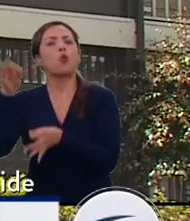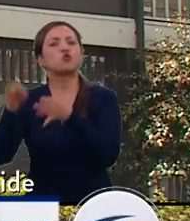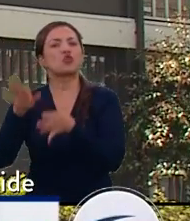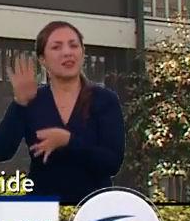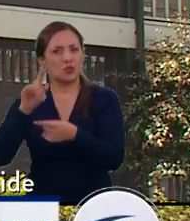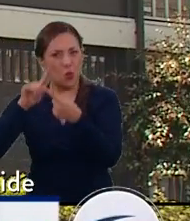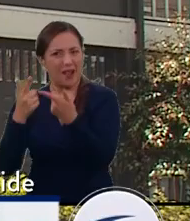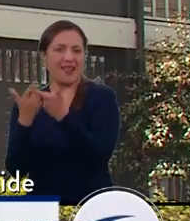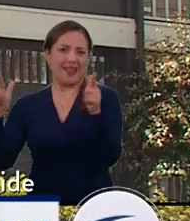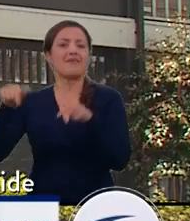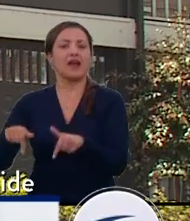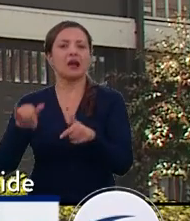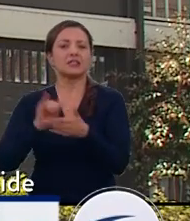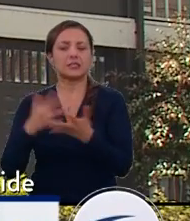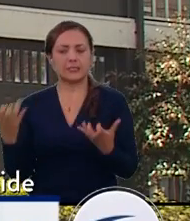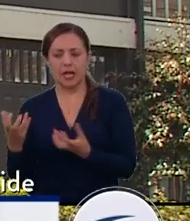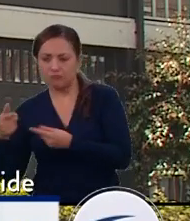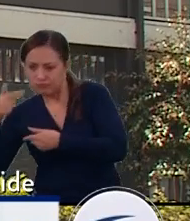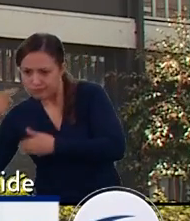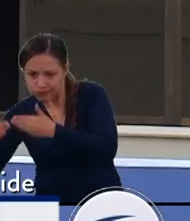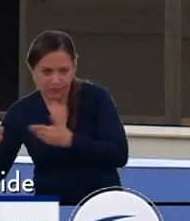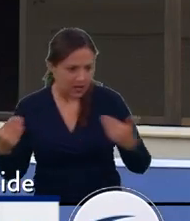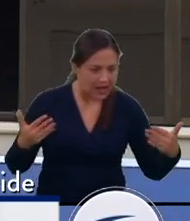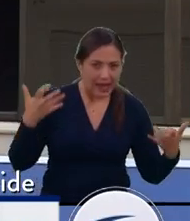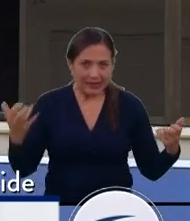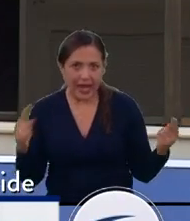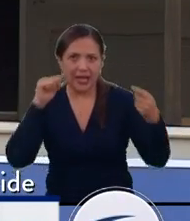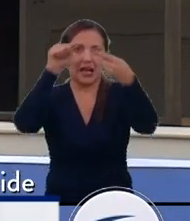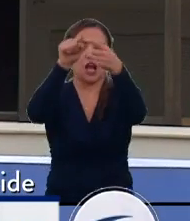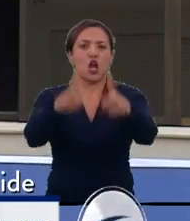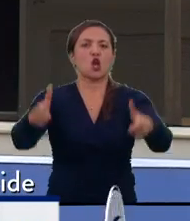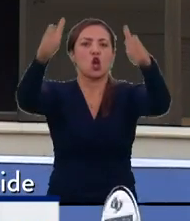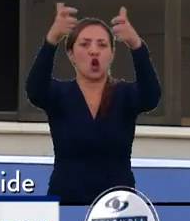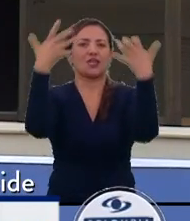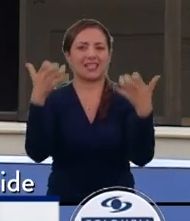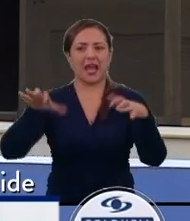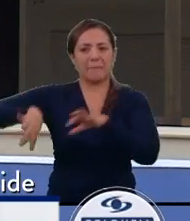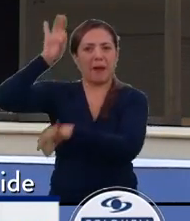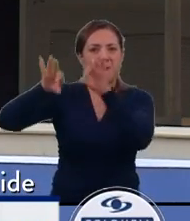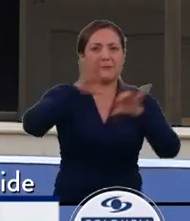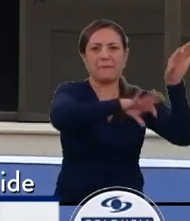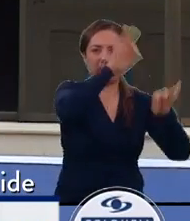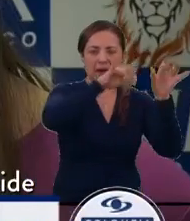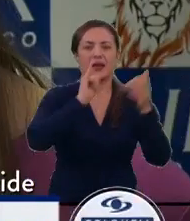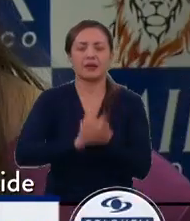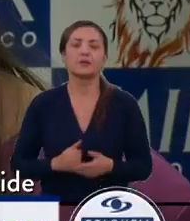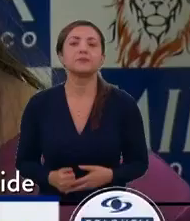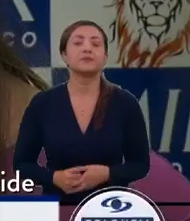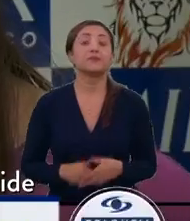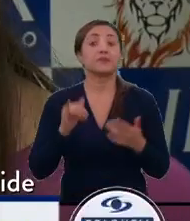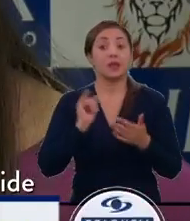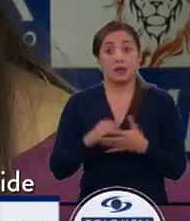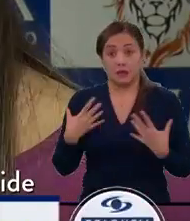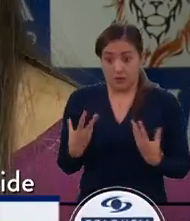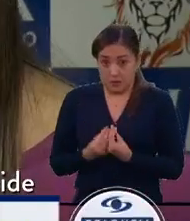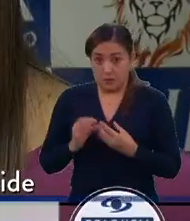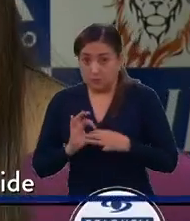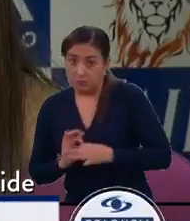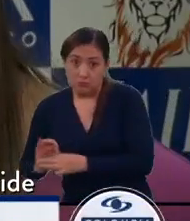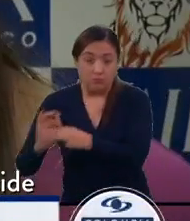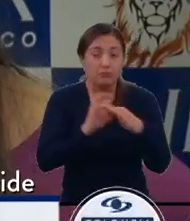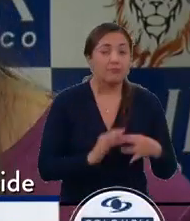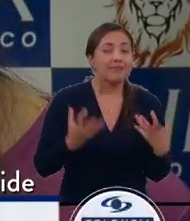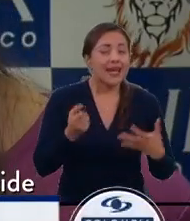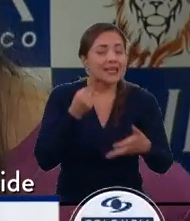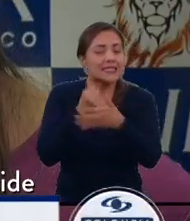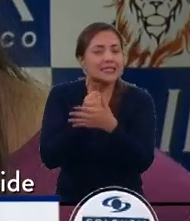lista conjunta al Senado, con la que tienen una meta ambiciosa en términos electorales. Nosotros como coalición estamos apuntando a sacar